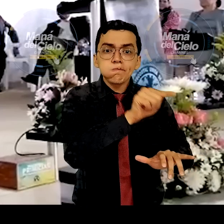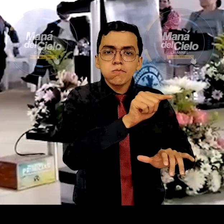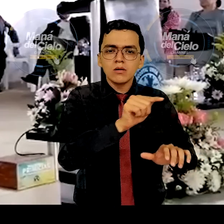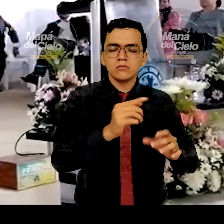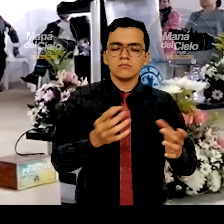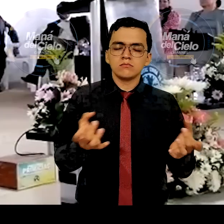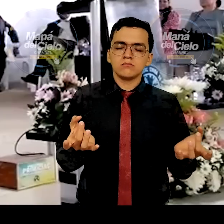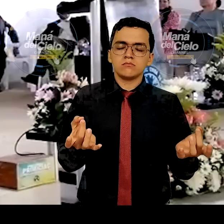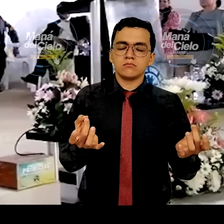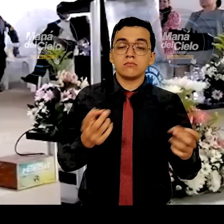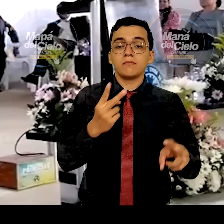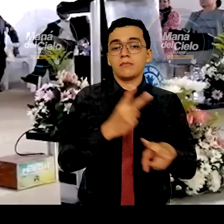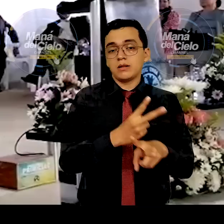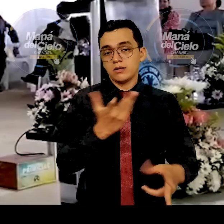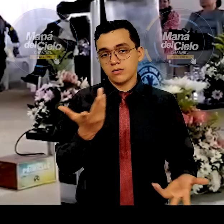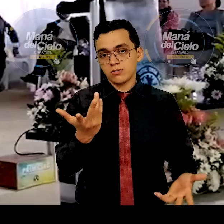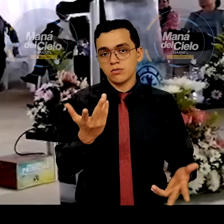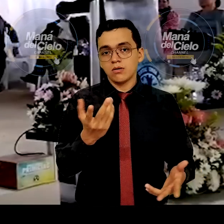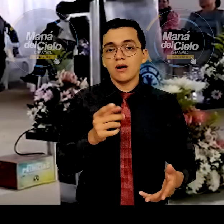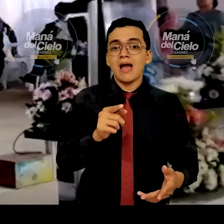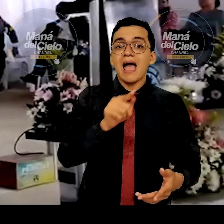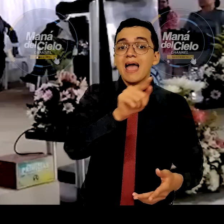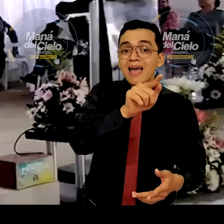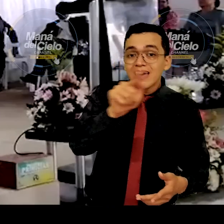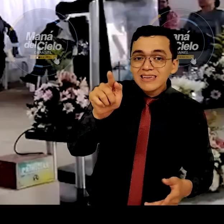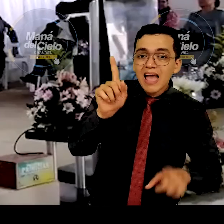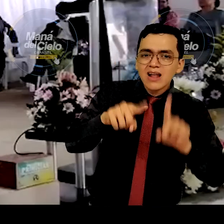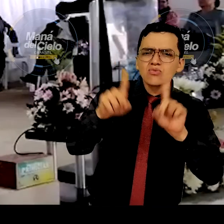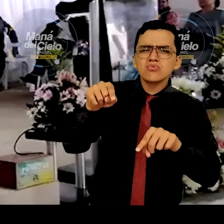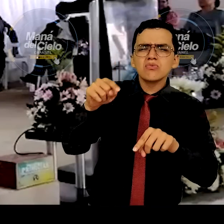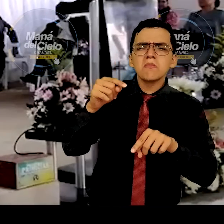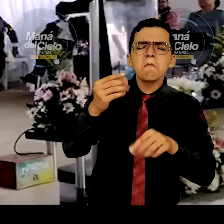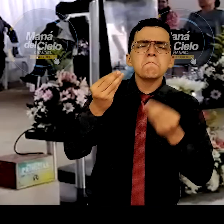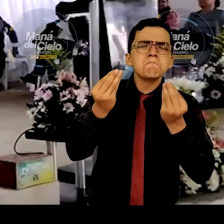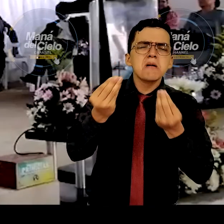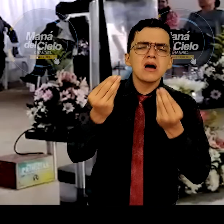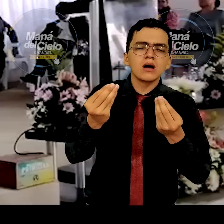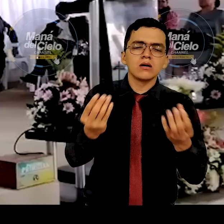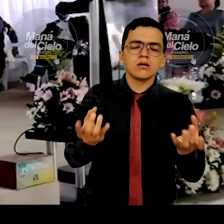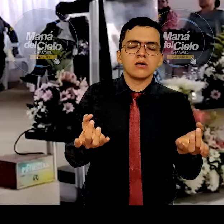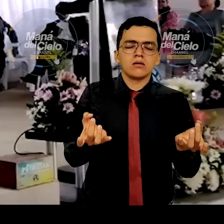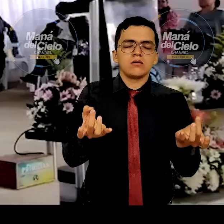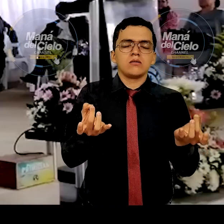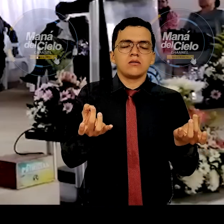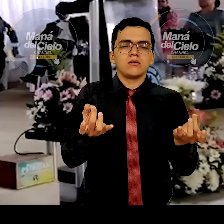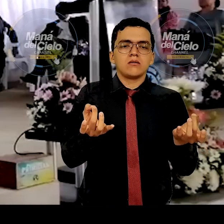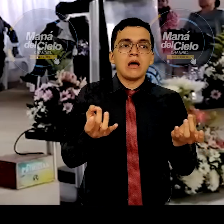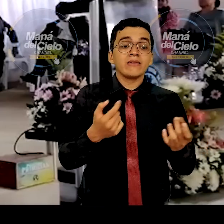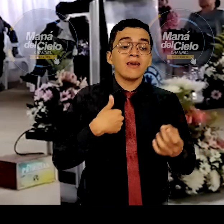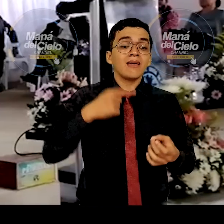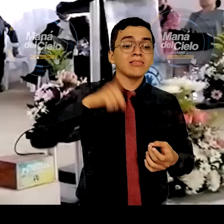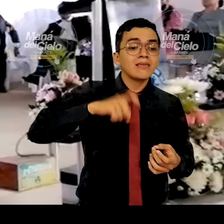Pero usted, ¿para qué lo hace? Para conseguir ciertas cosas que Dios tiene su respuesta.